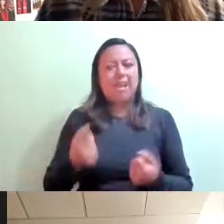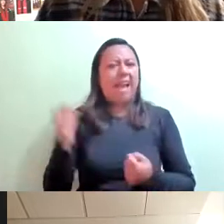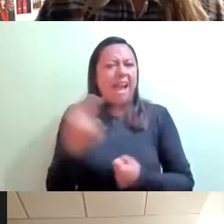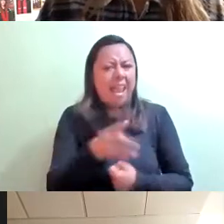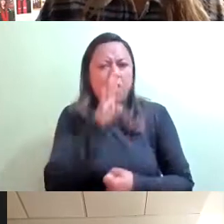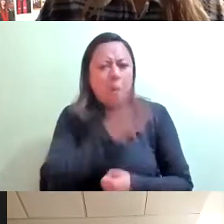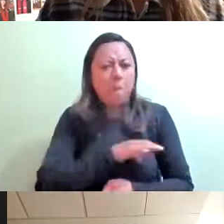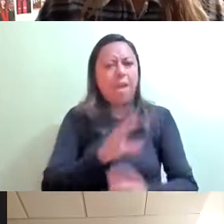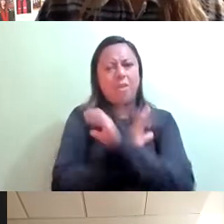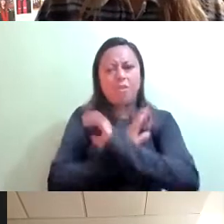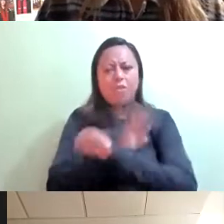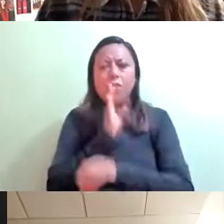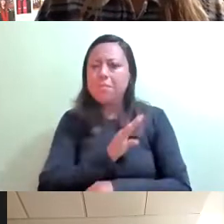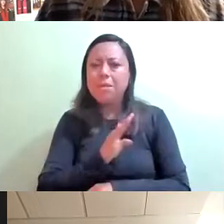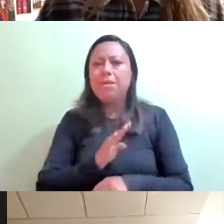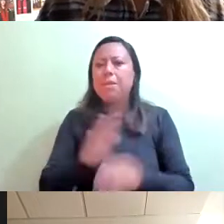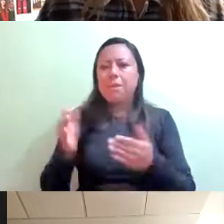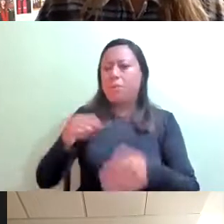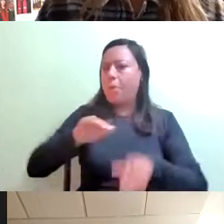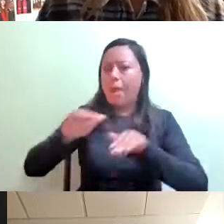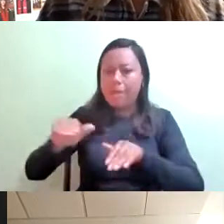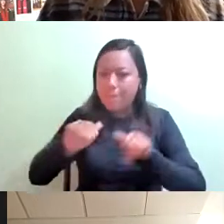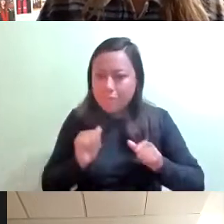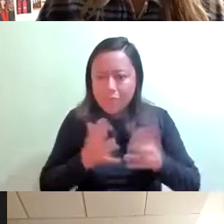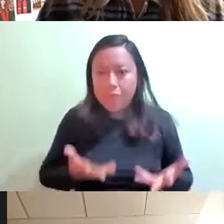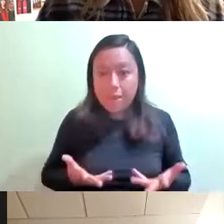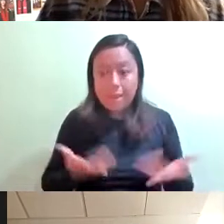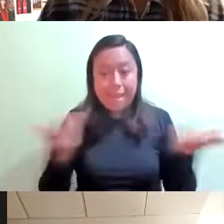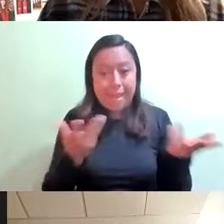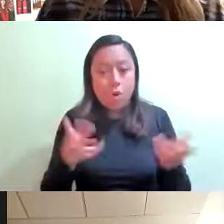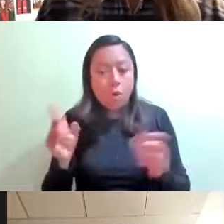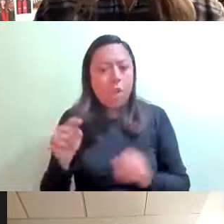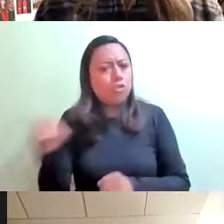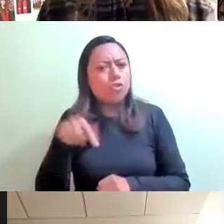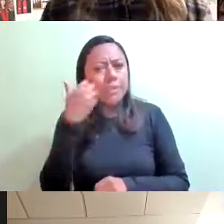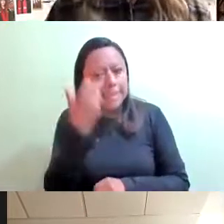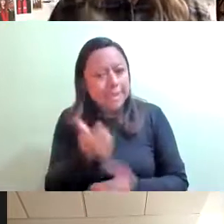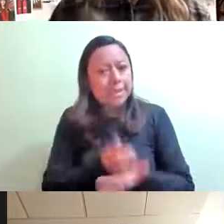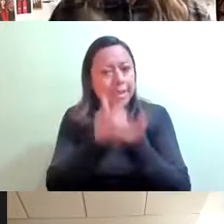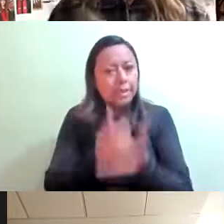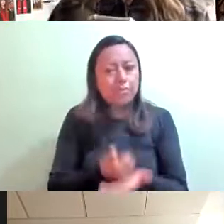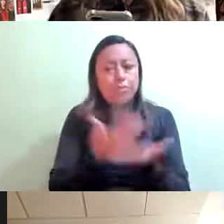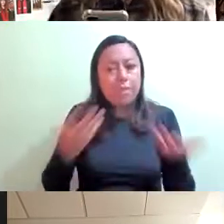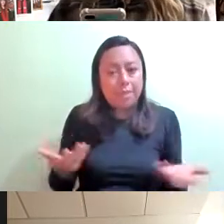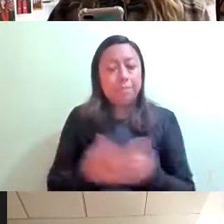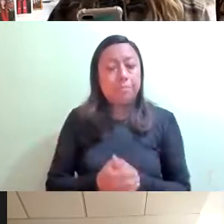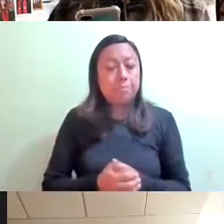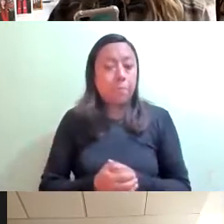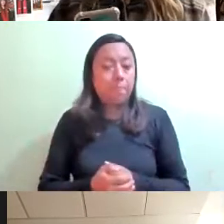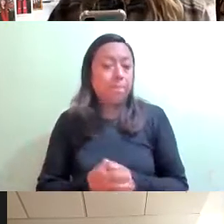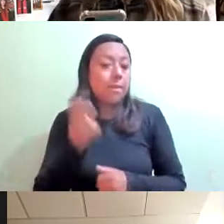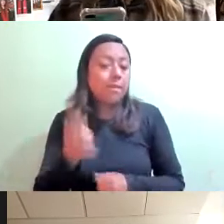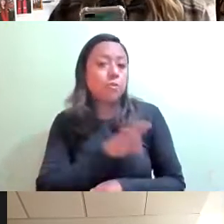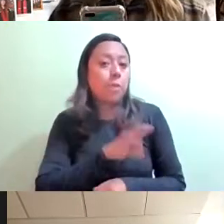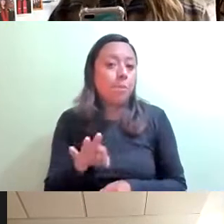buena voluntad, hacen más que lo que el aparato les pueda